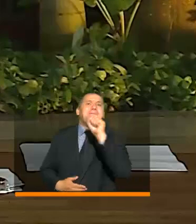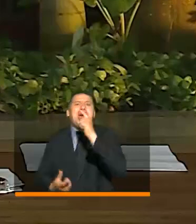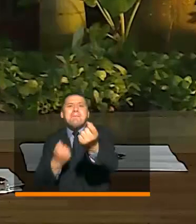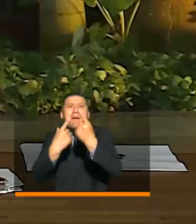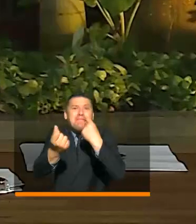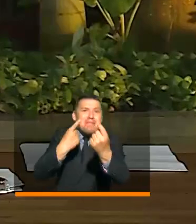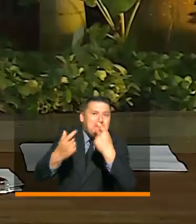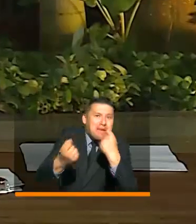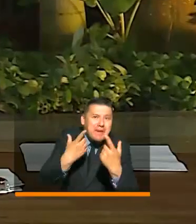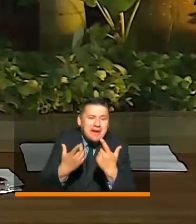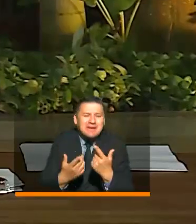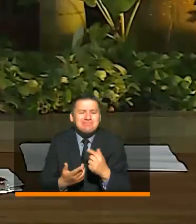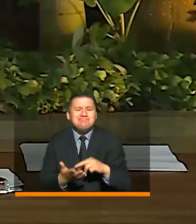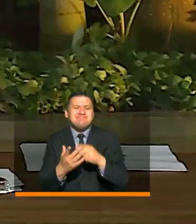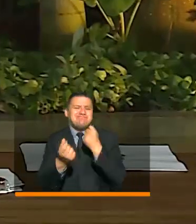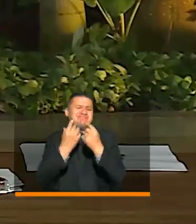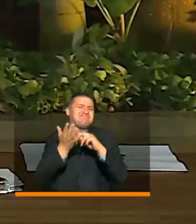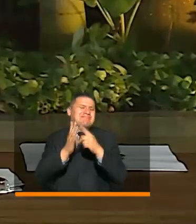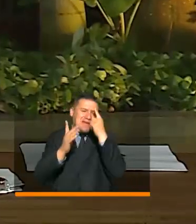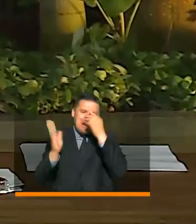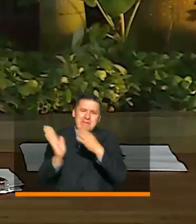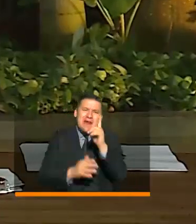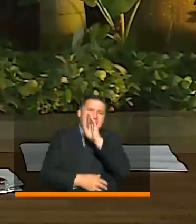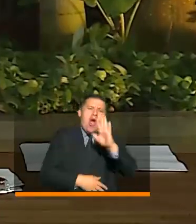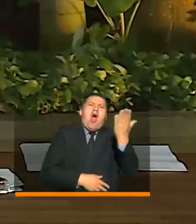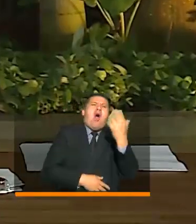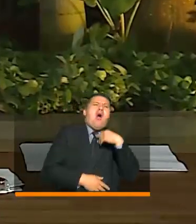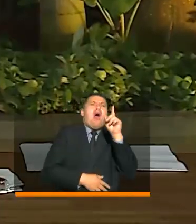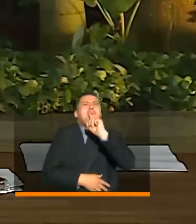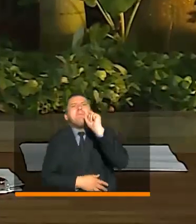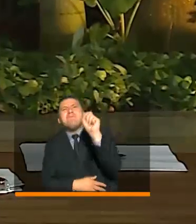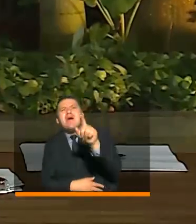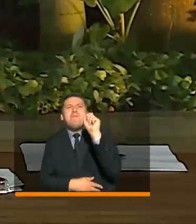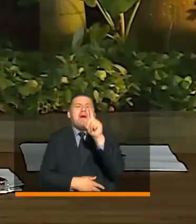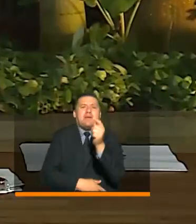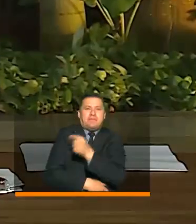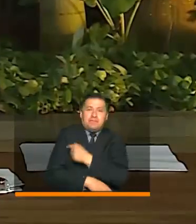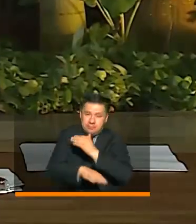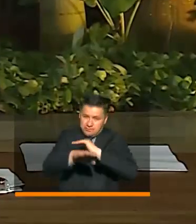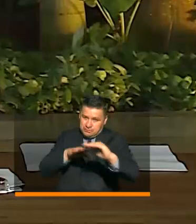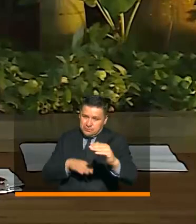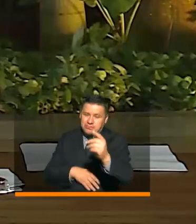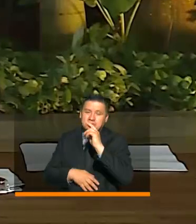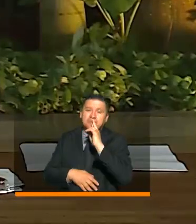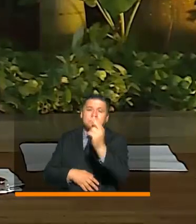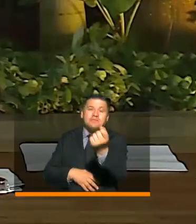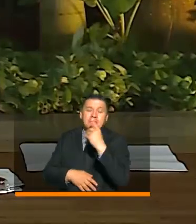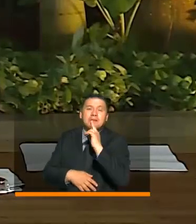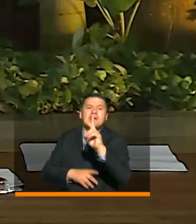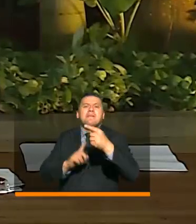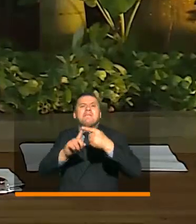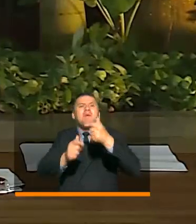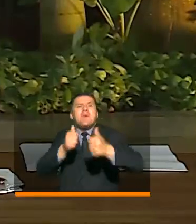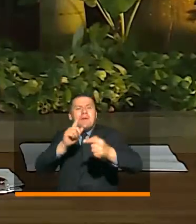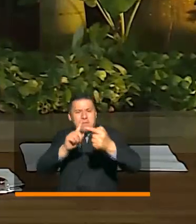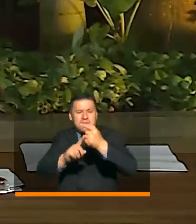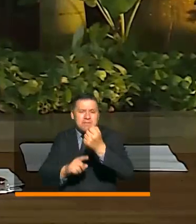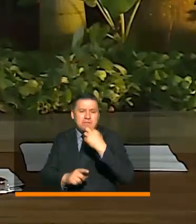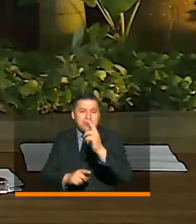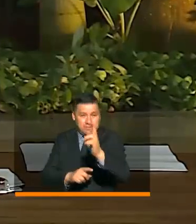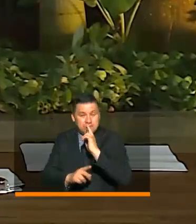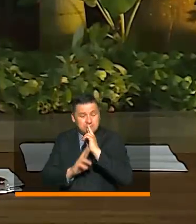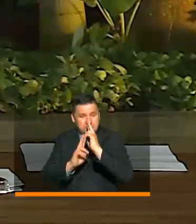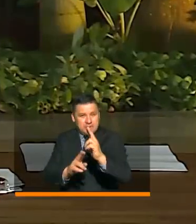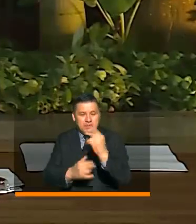materias asociadas con el Plan Nacional de Vacunación y los invito a que las contestemos. ¿Cuál es la primera pregunta que nos